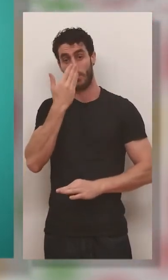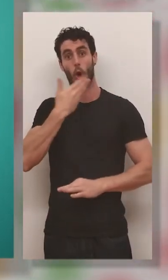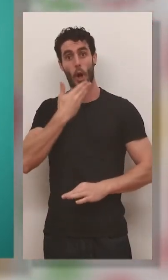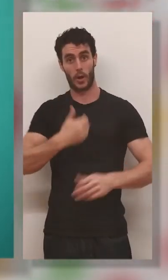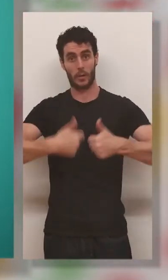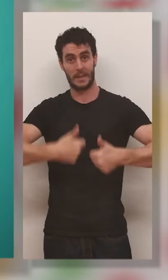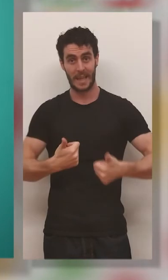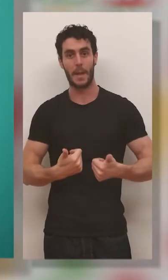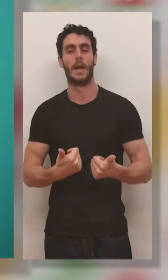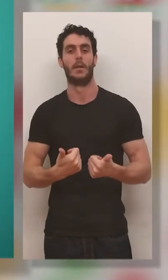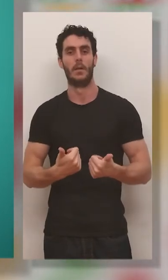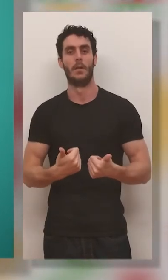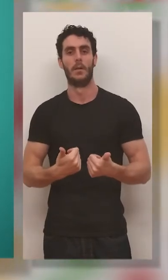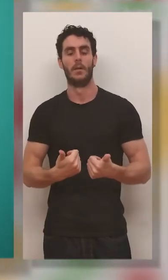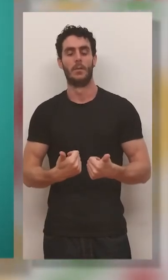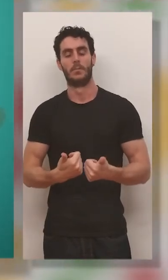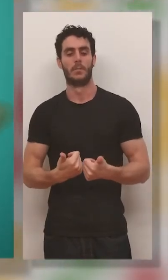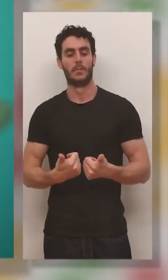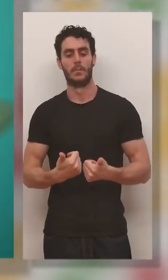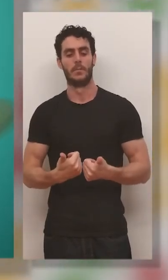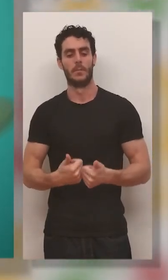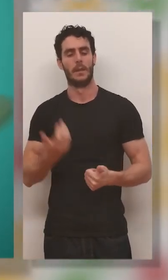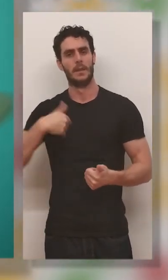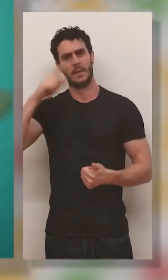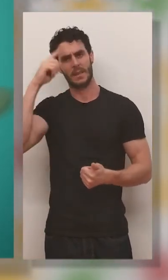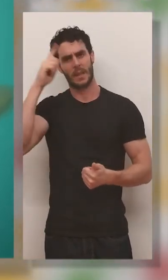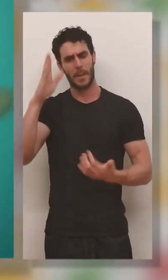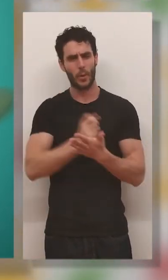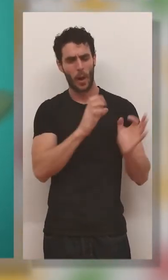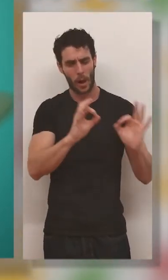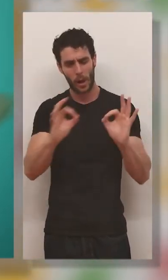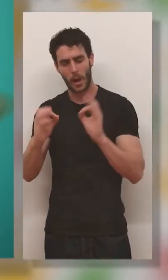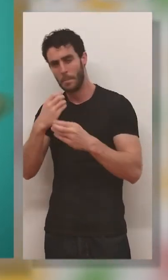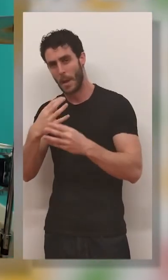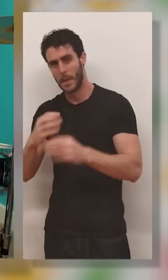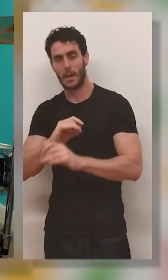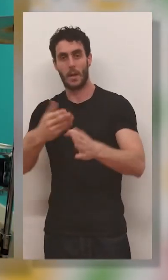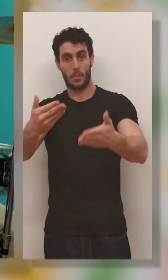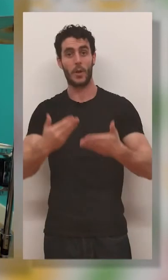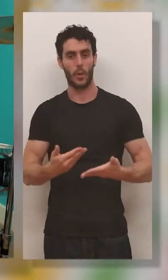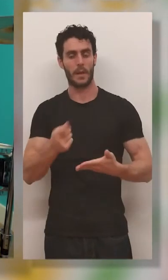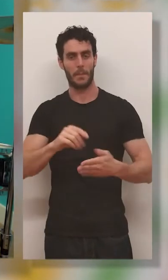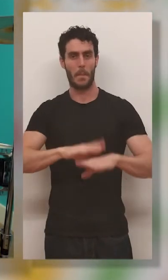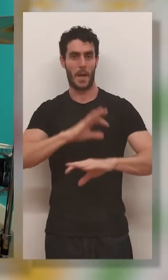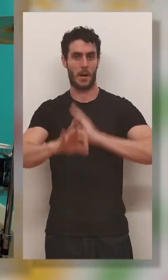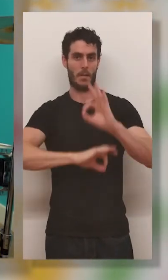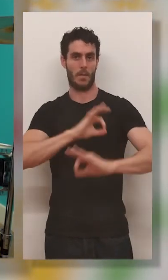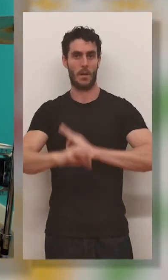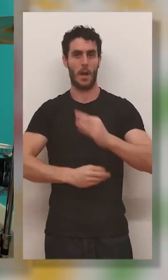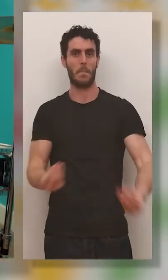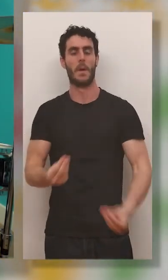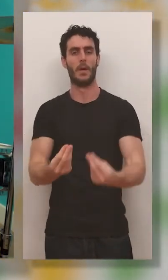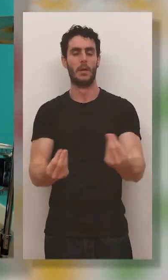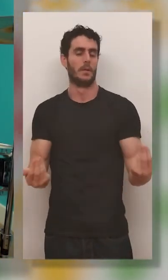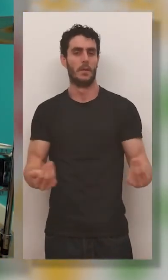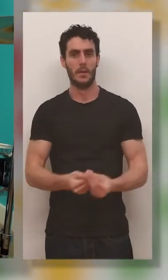los exámenes o cosas así que son también de saber prepararse todo, pues me ha ayudado también a coordinar todo y